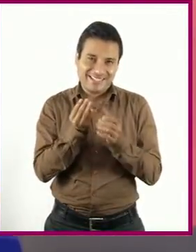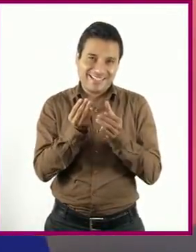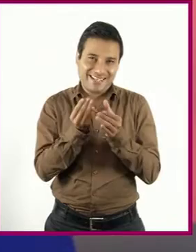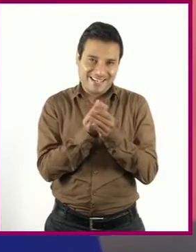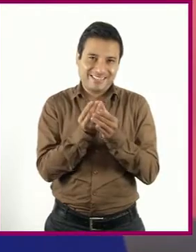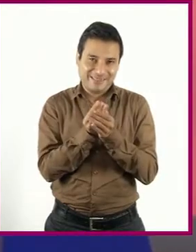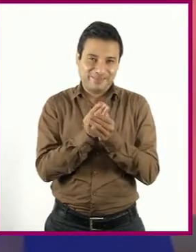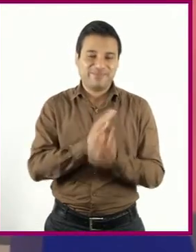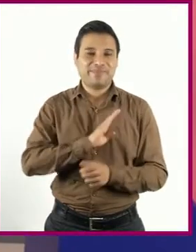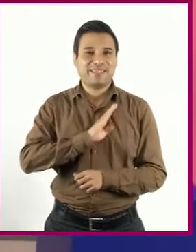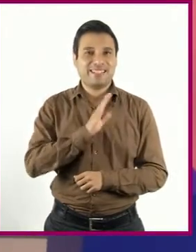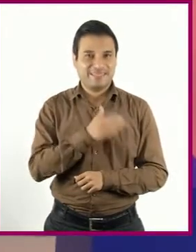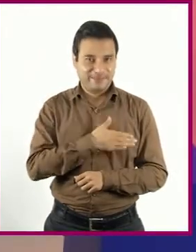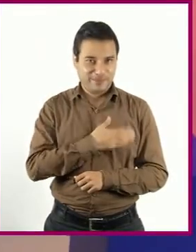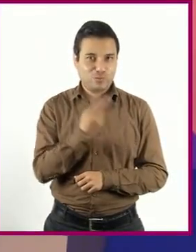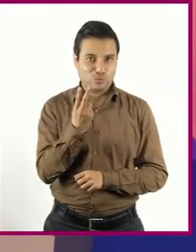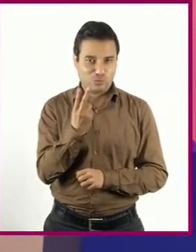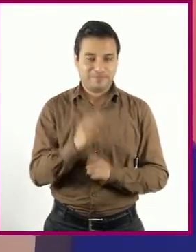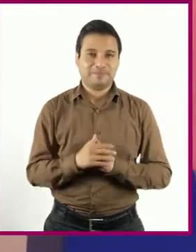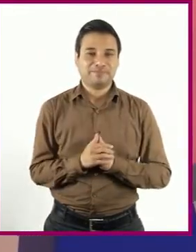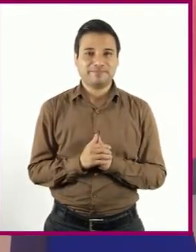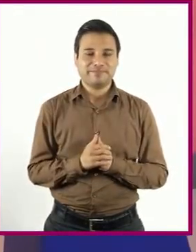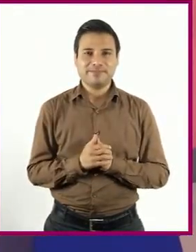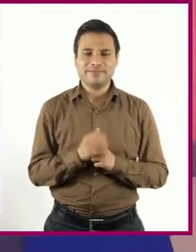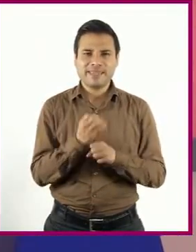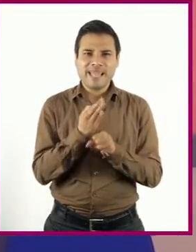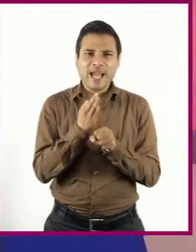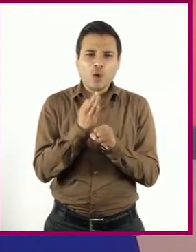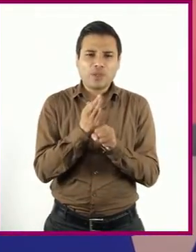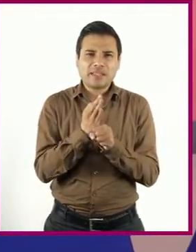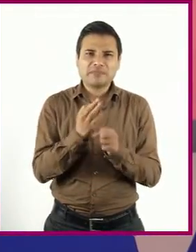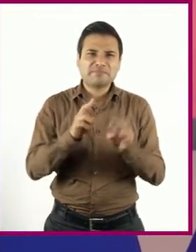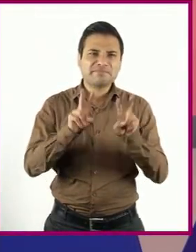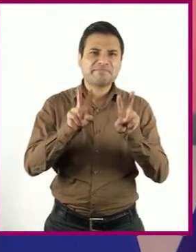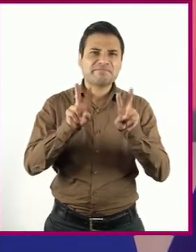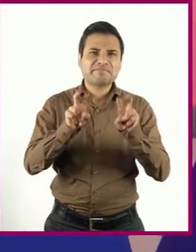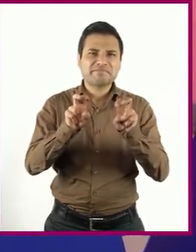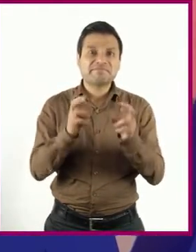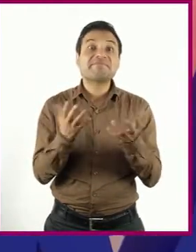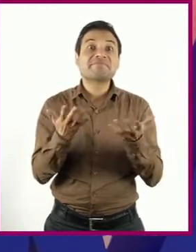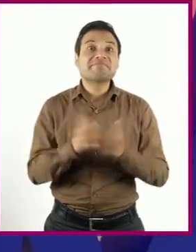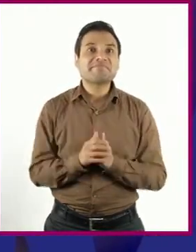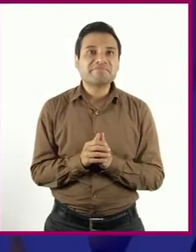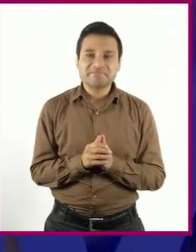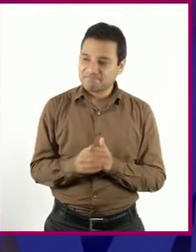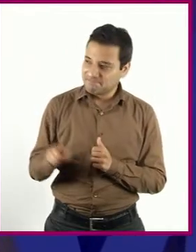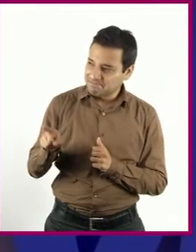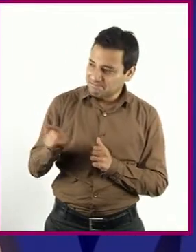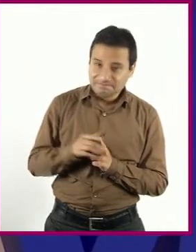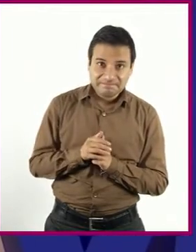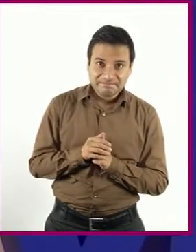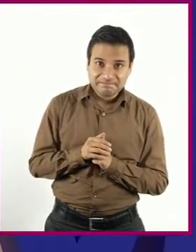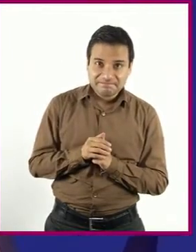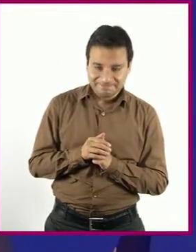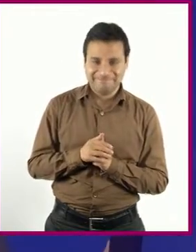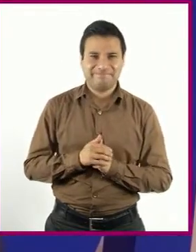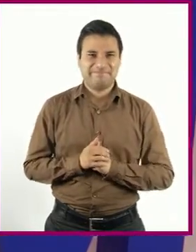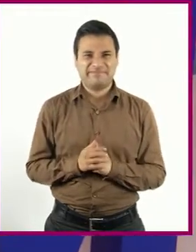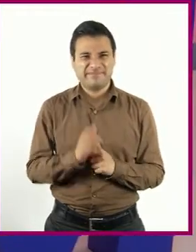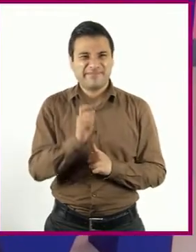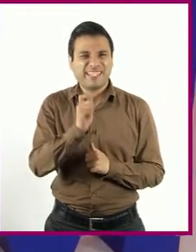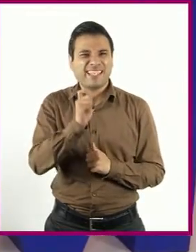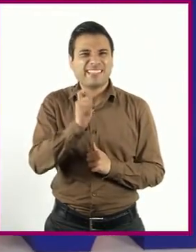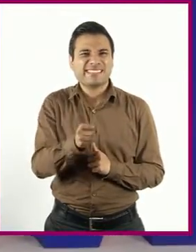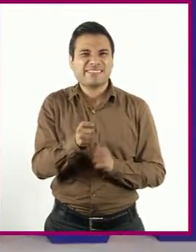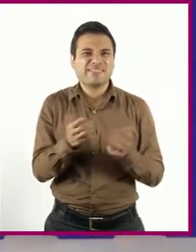más de Lengua Materna 2. Hoy hablaremos sobre ¿cómo dices que se escribe? Con esto nos referimos